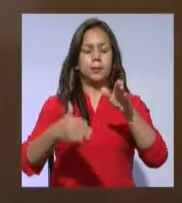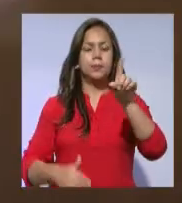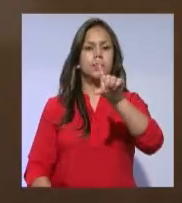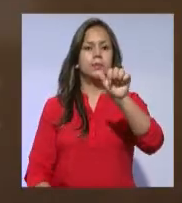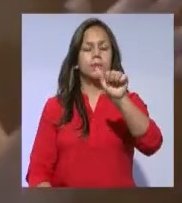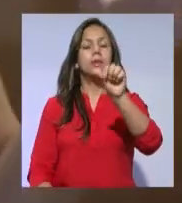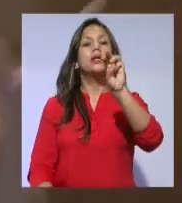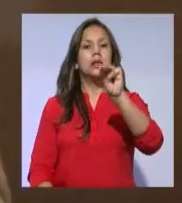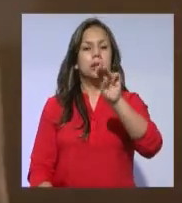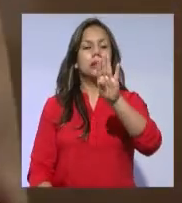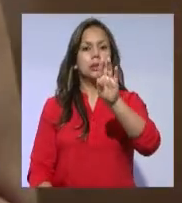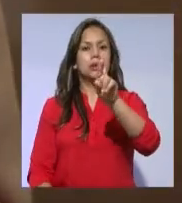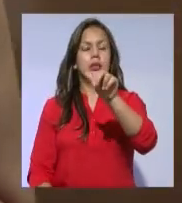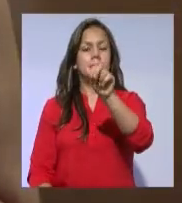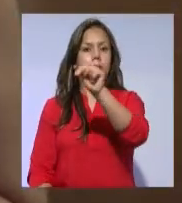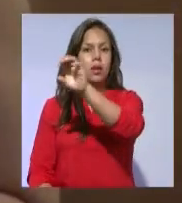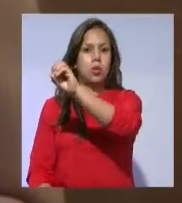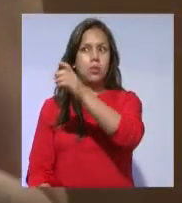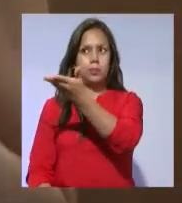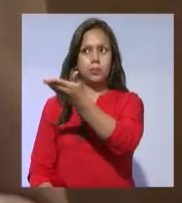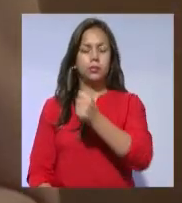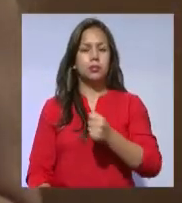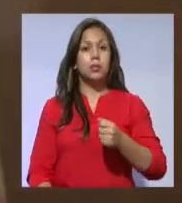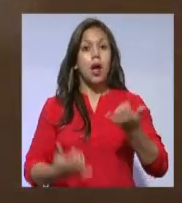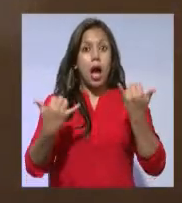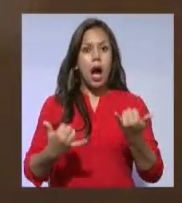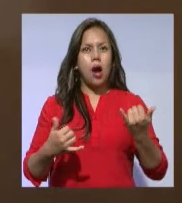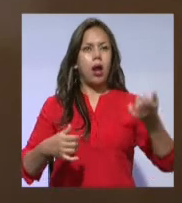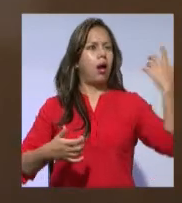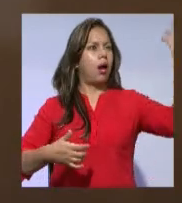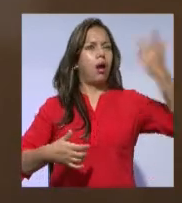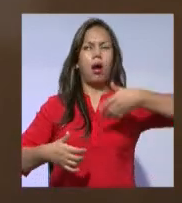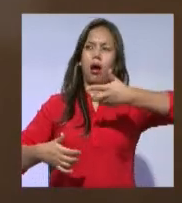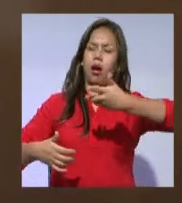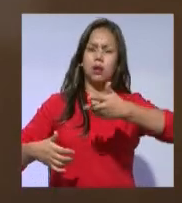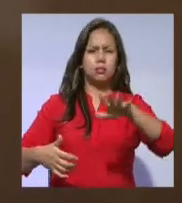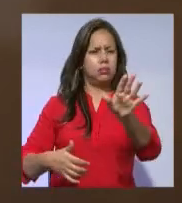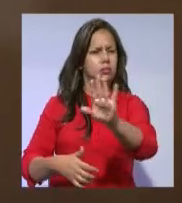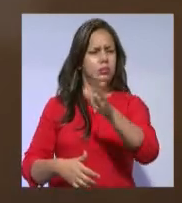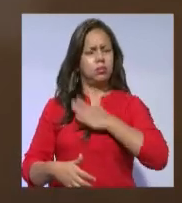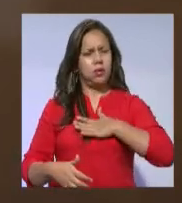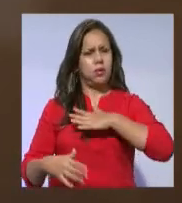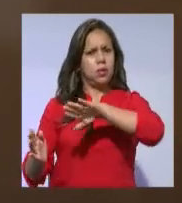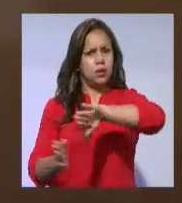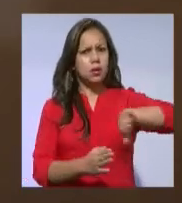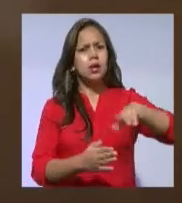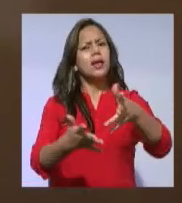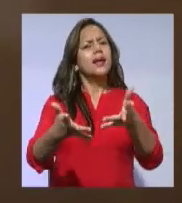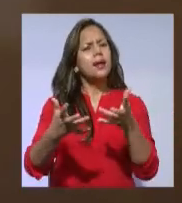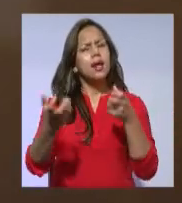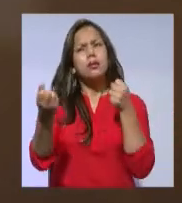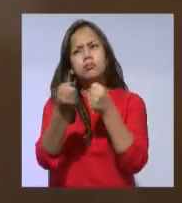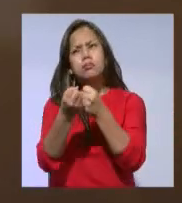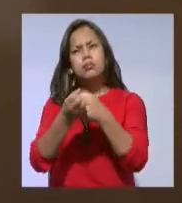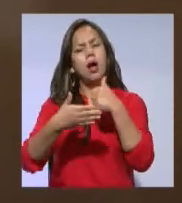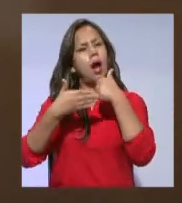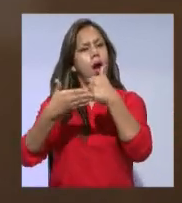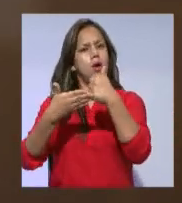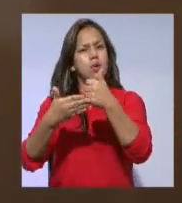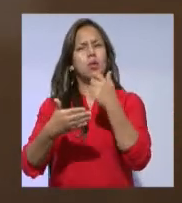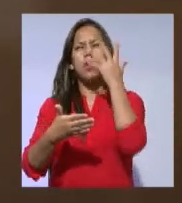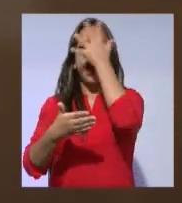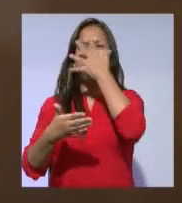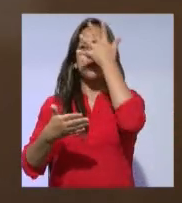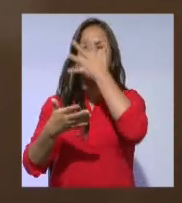no en momento de politizar el momento de que le demos la seguridad a eso esmeraldeños que están pasando